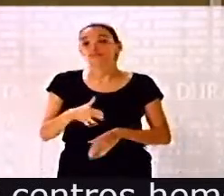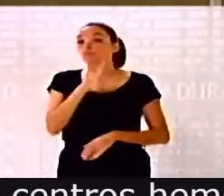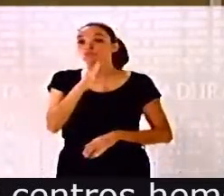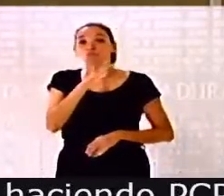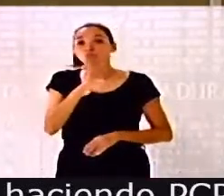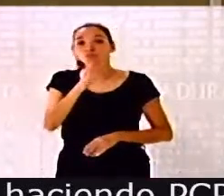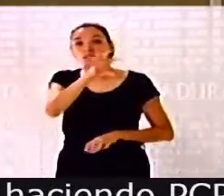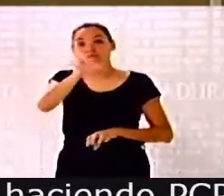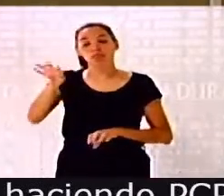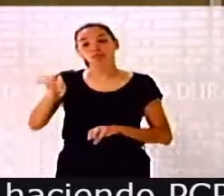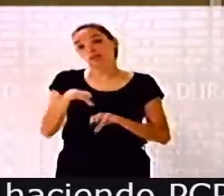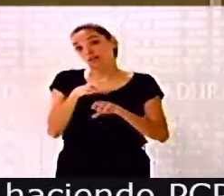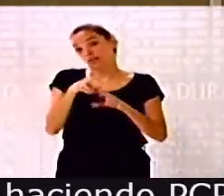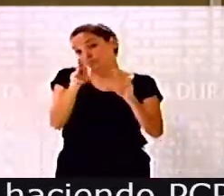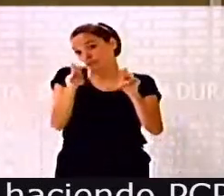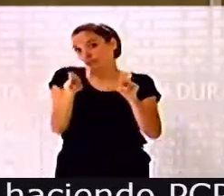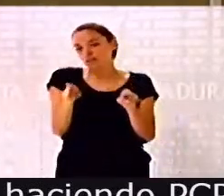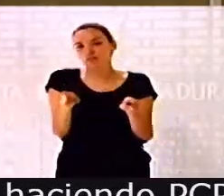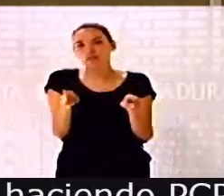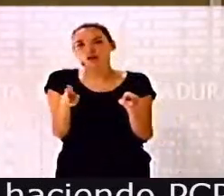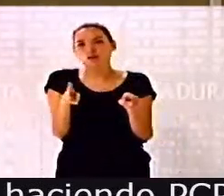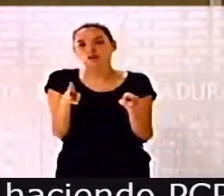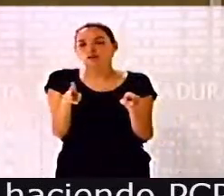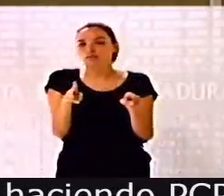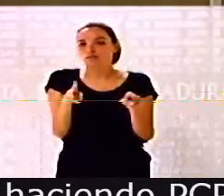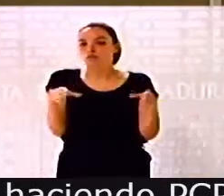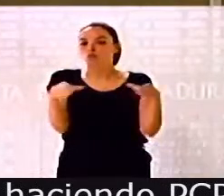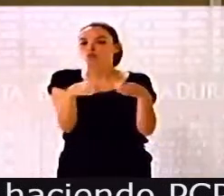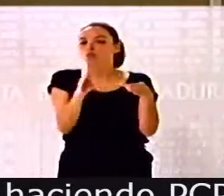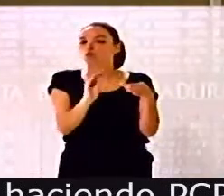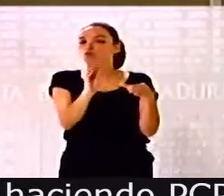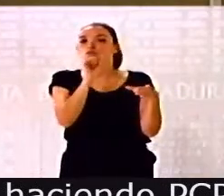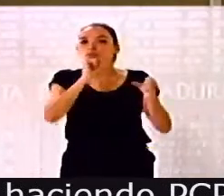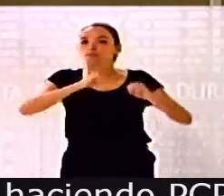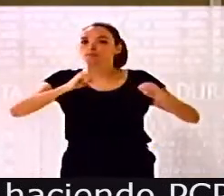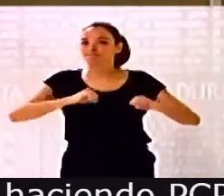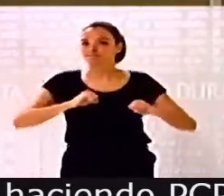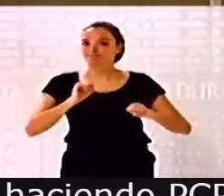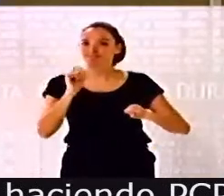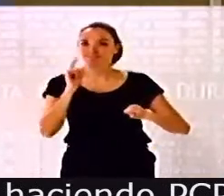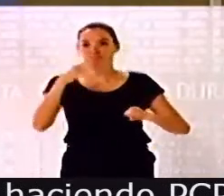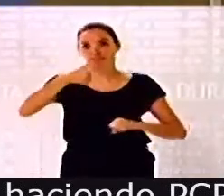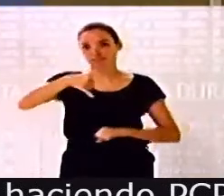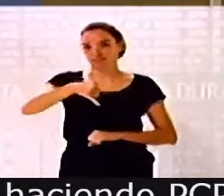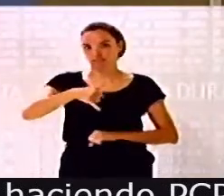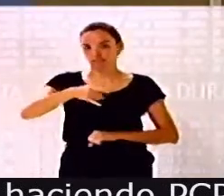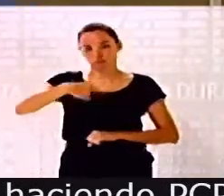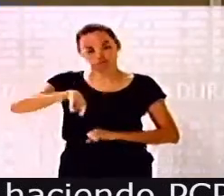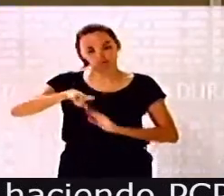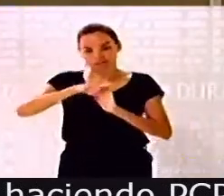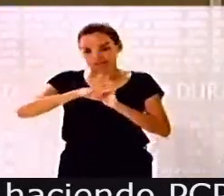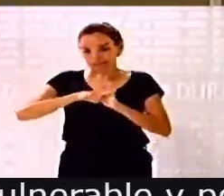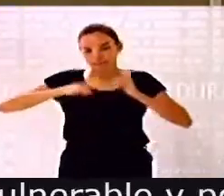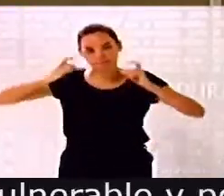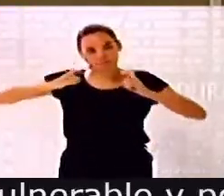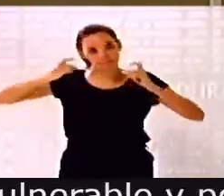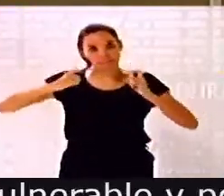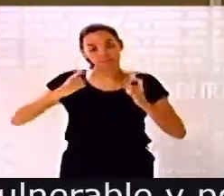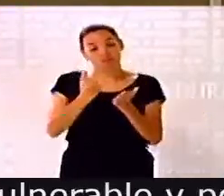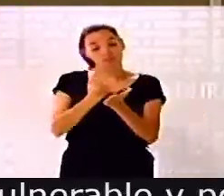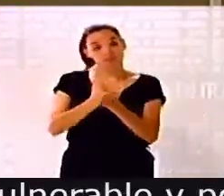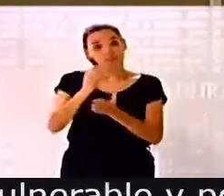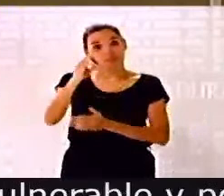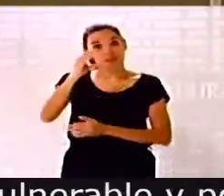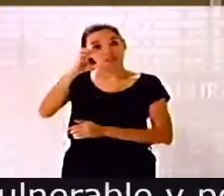porque los centros residenciales tienen una población muy vulnerable y, por lo tanto, todas las medidas son pocas. Vamos a seguir haciendo PCR a todos